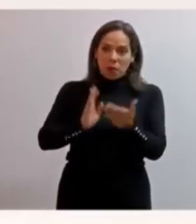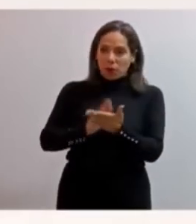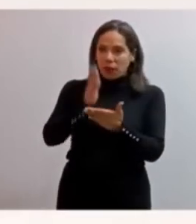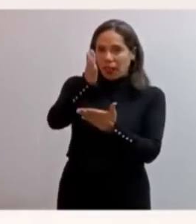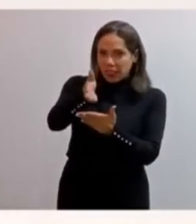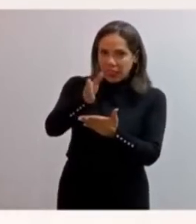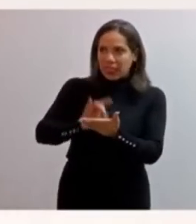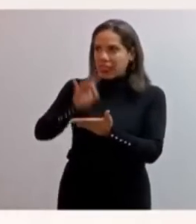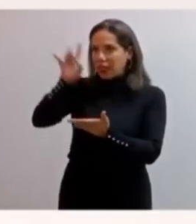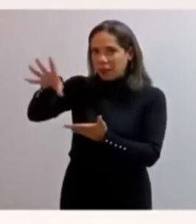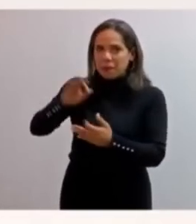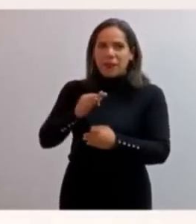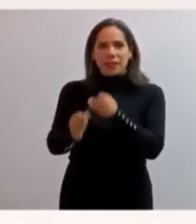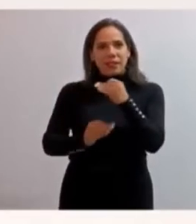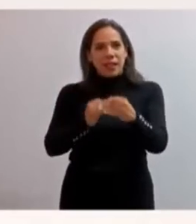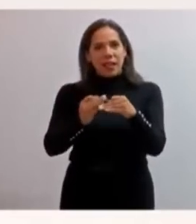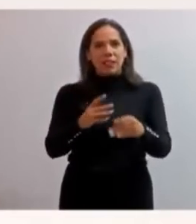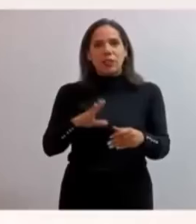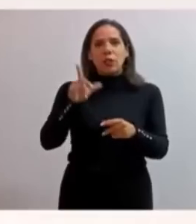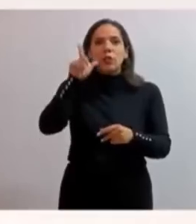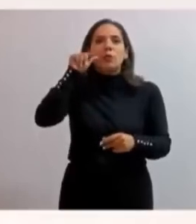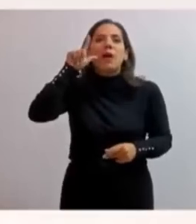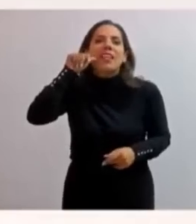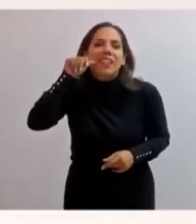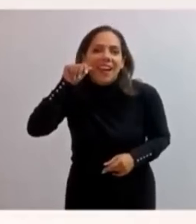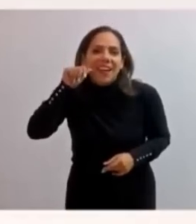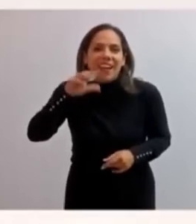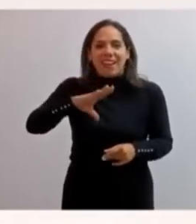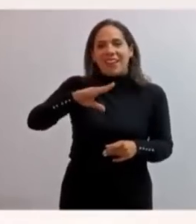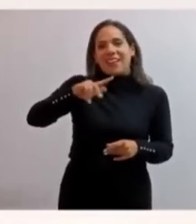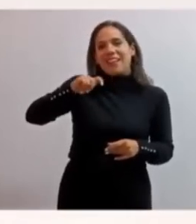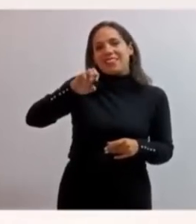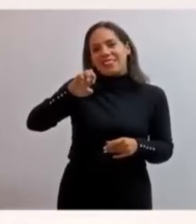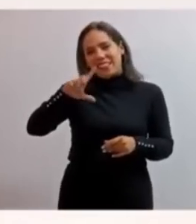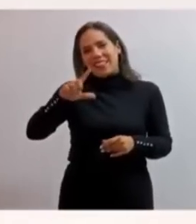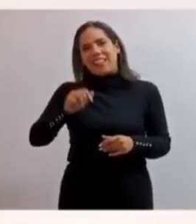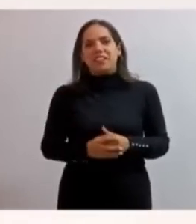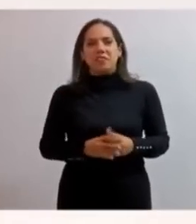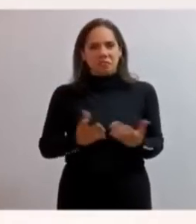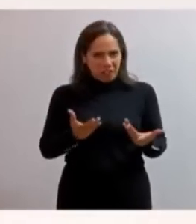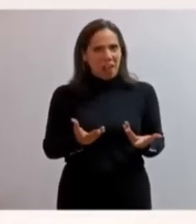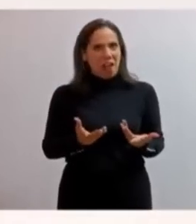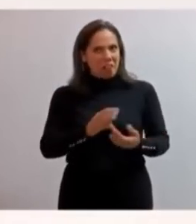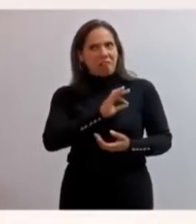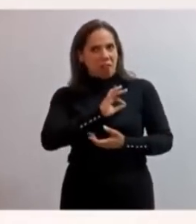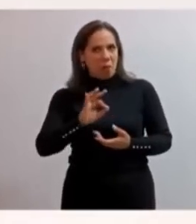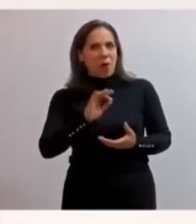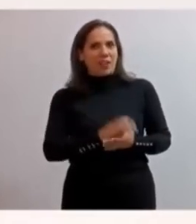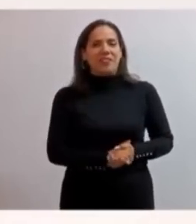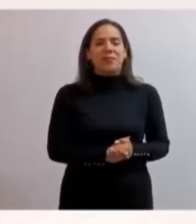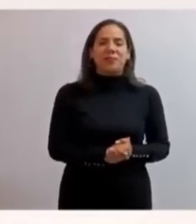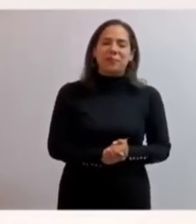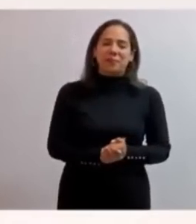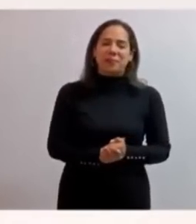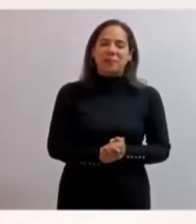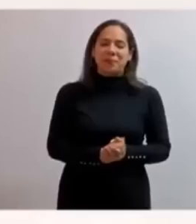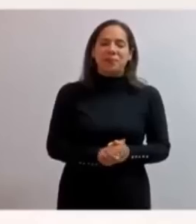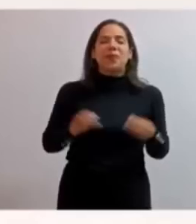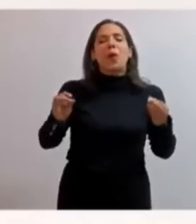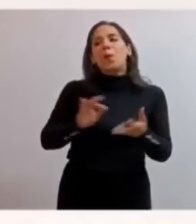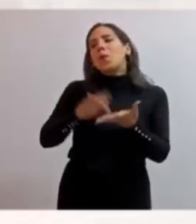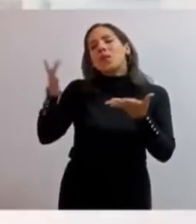y la idea es que demos una nueva dinámica al Consejo Técnico. Quiero agradecer